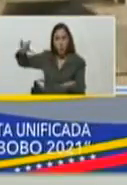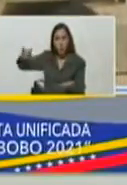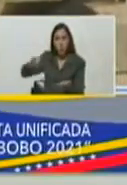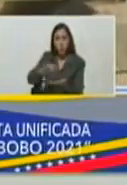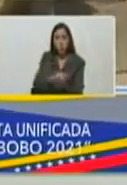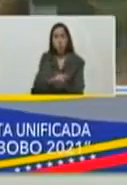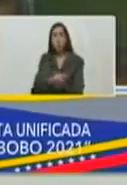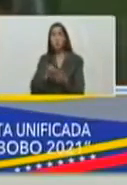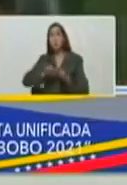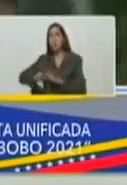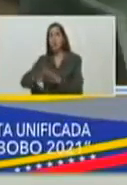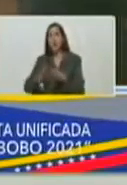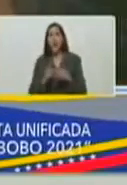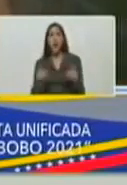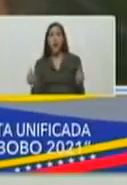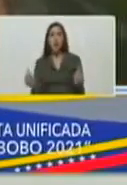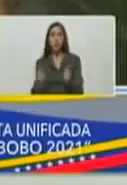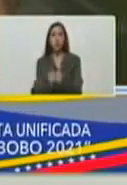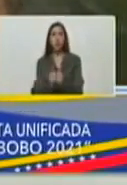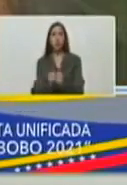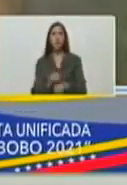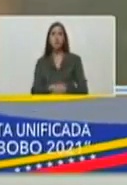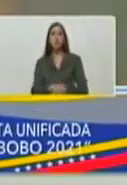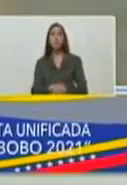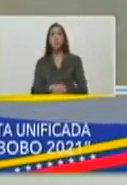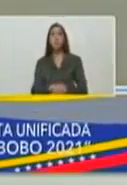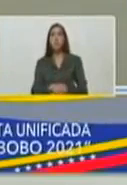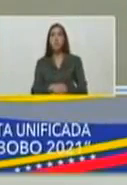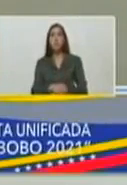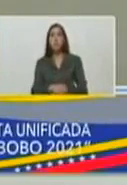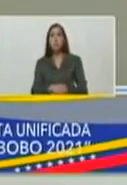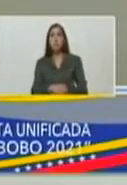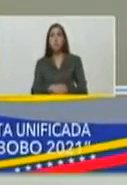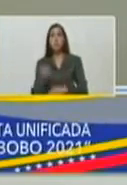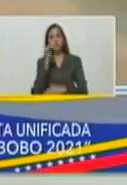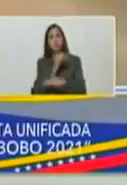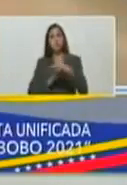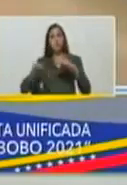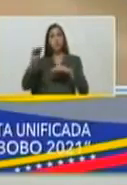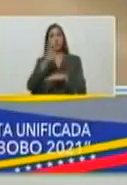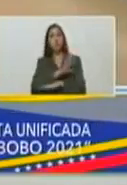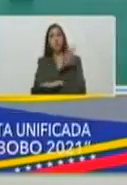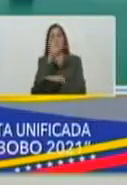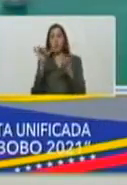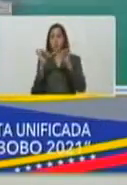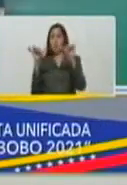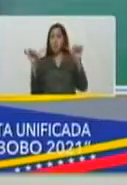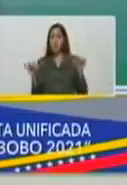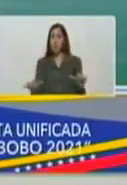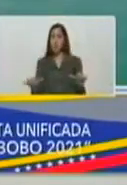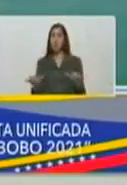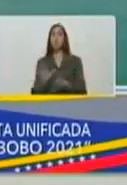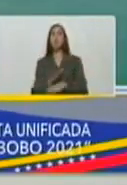Anzuategui. Consolidamos la superioridad aérea con nuestros sistemas